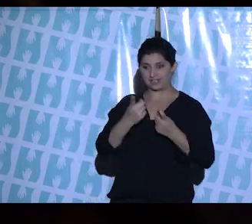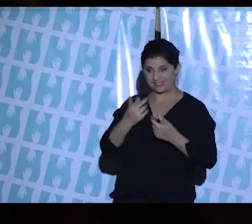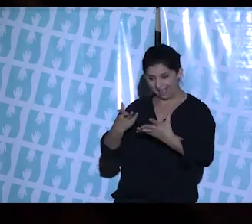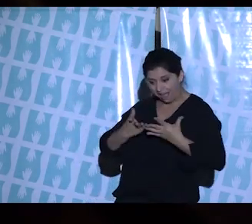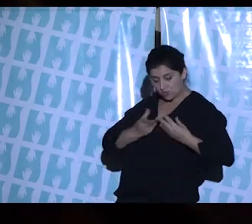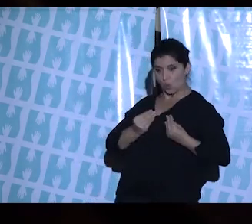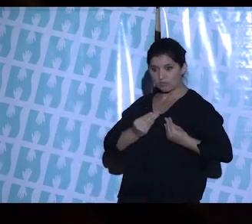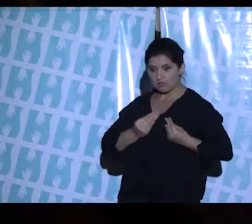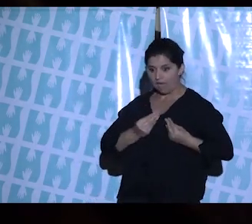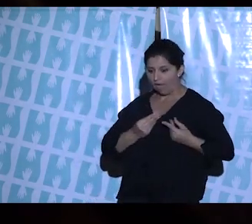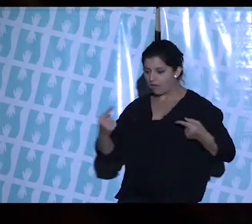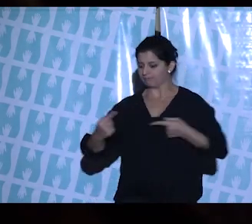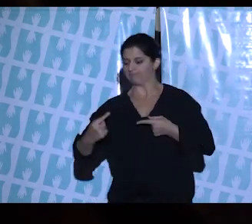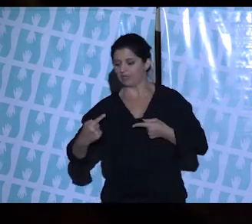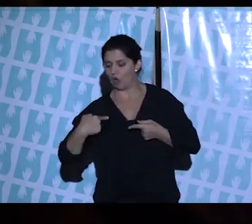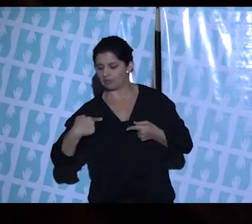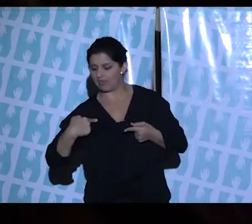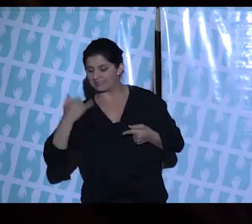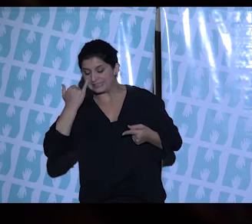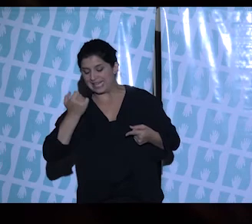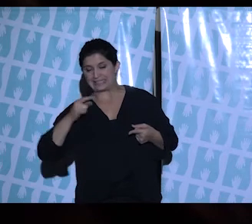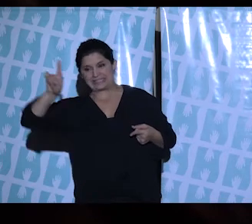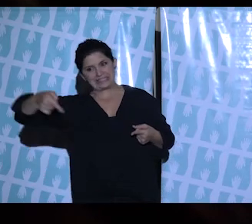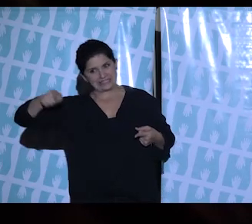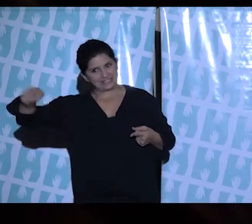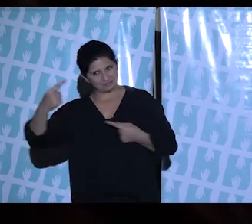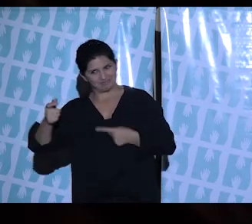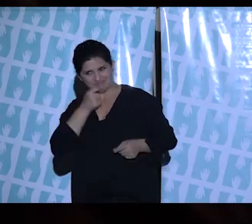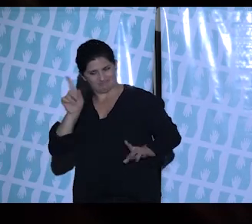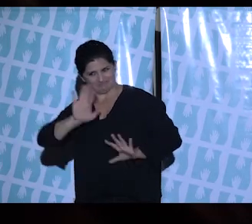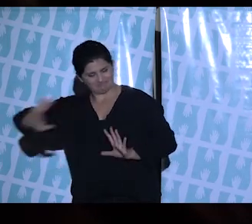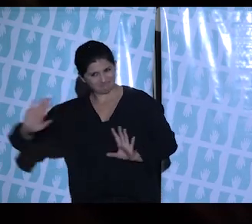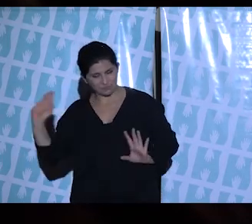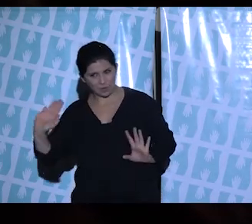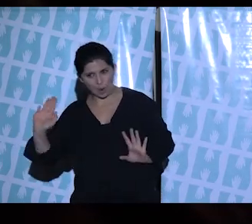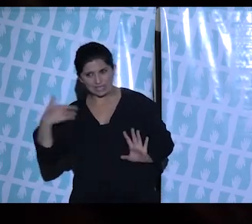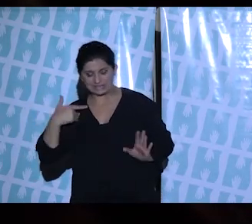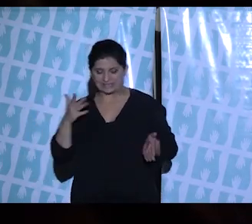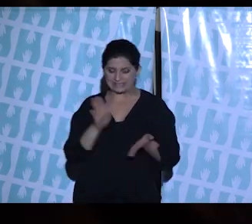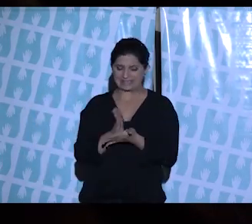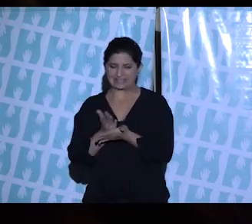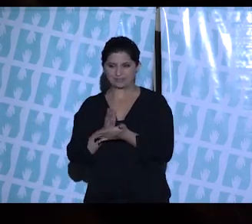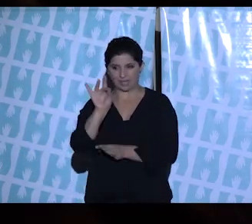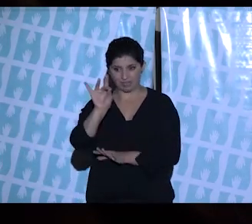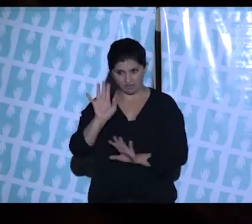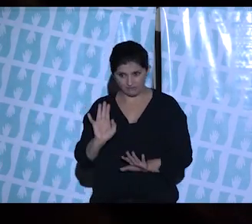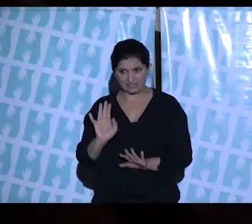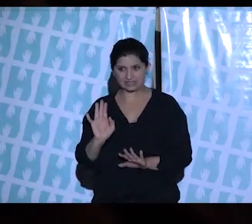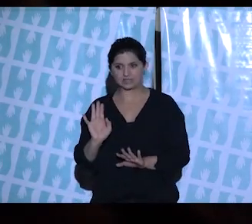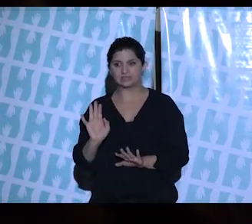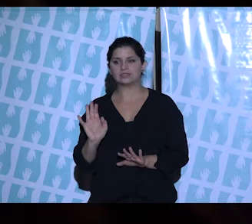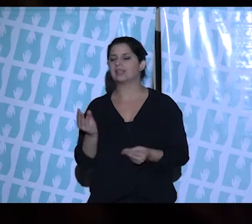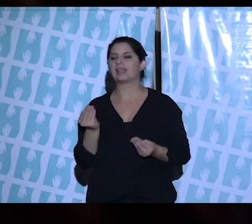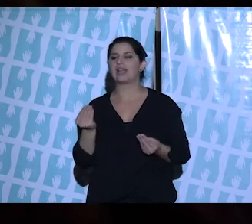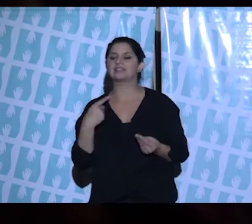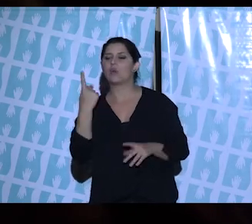beneficio versus la dosis que ya produce efectos colaterales, se torna muy estrecha. Quiere decir entonces